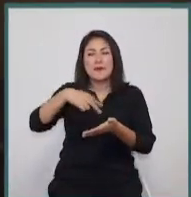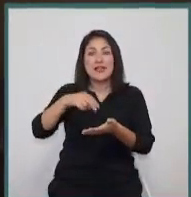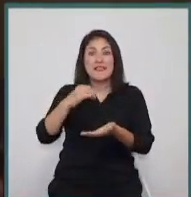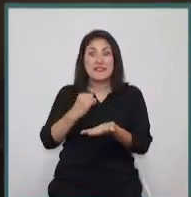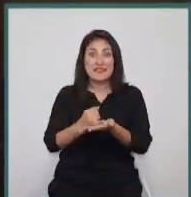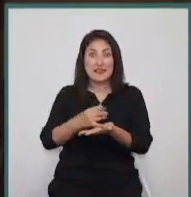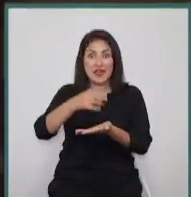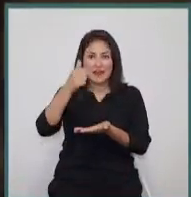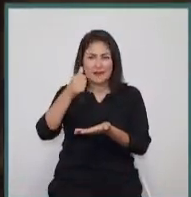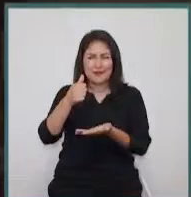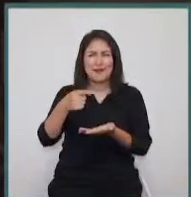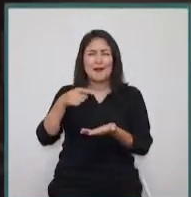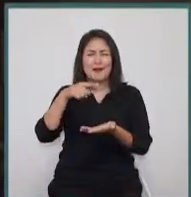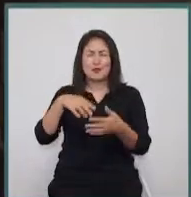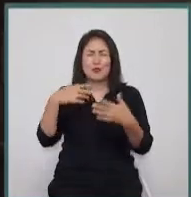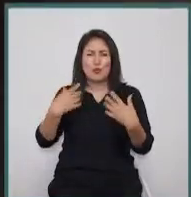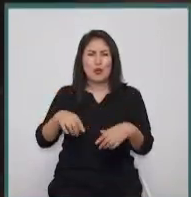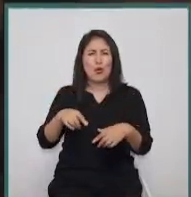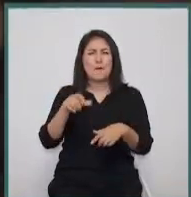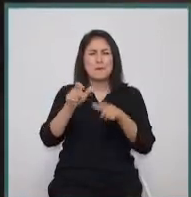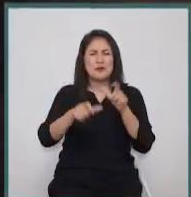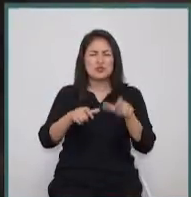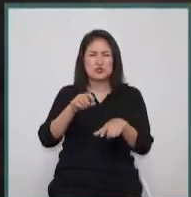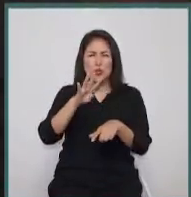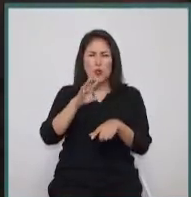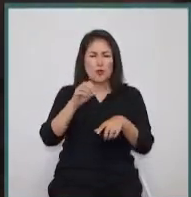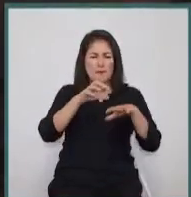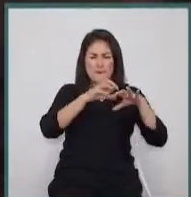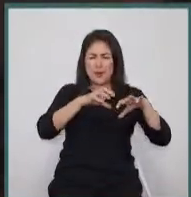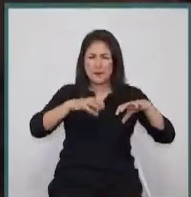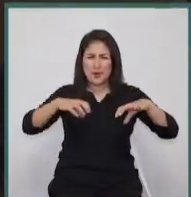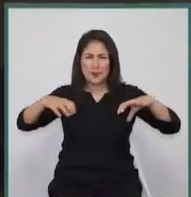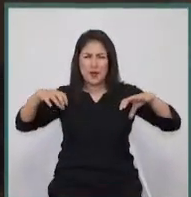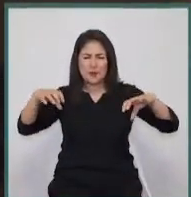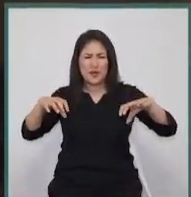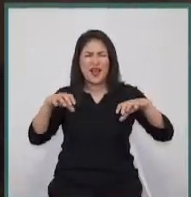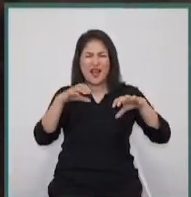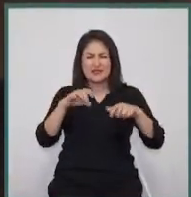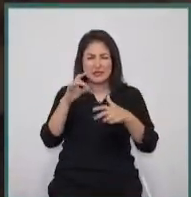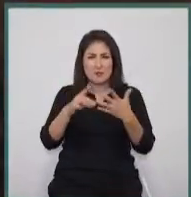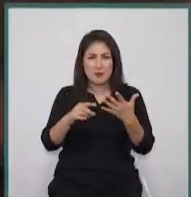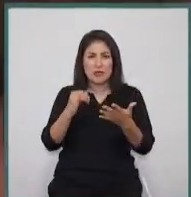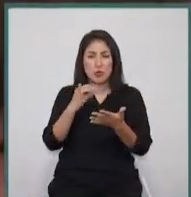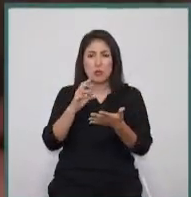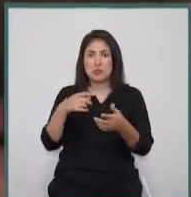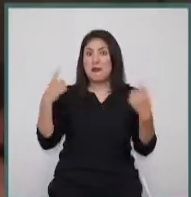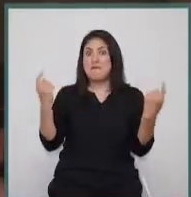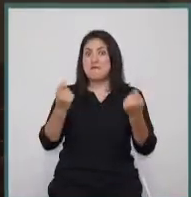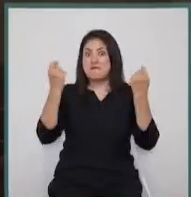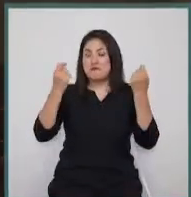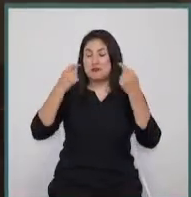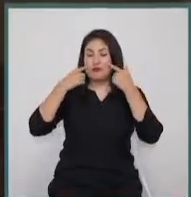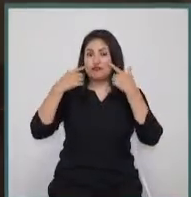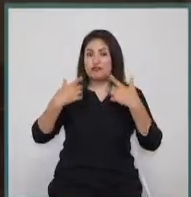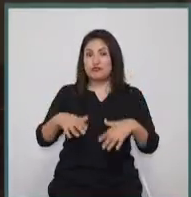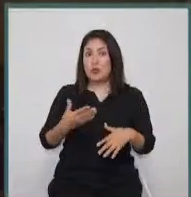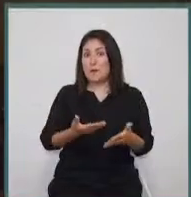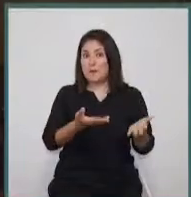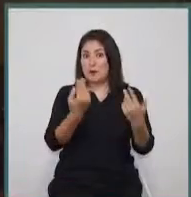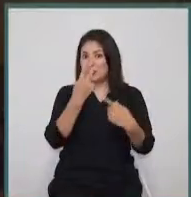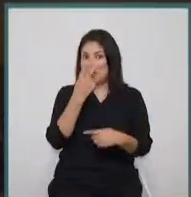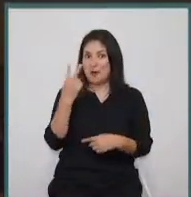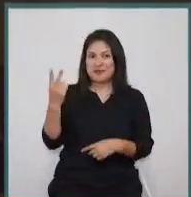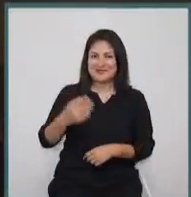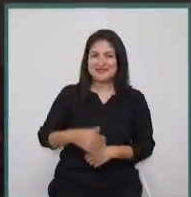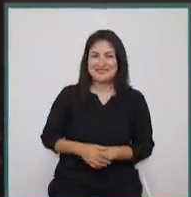de la Vendimia de Ica. Por supuesto, más de 40 actividades que se van a hacer. Ica va a tirar la casa por la ventana y vamos a ver lo